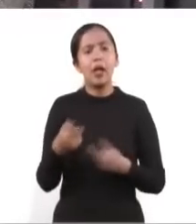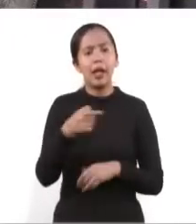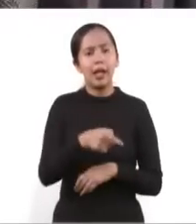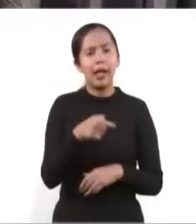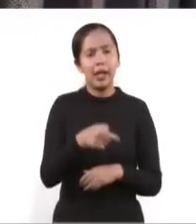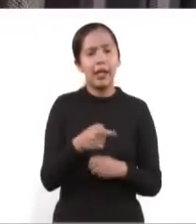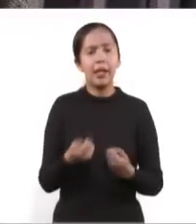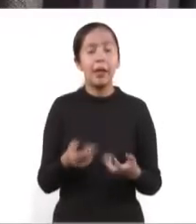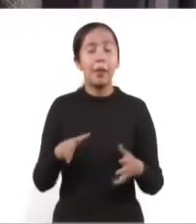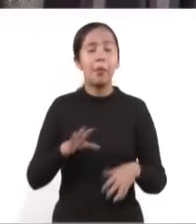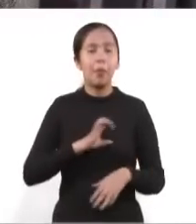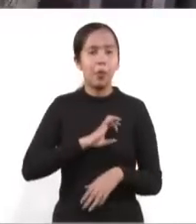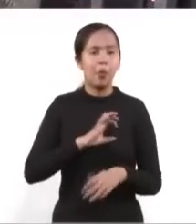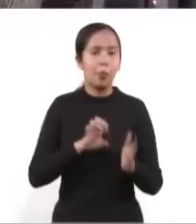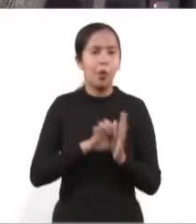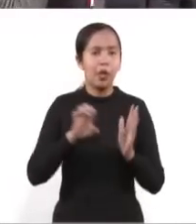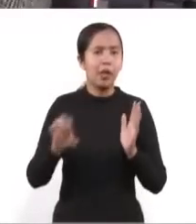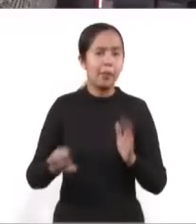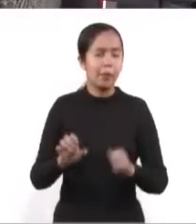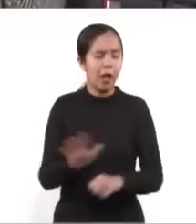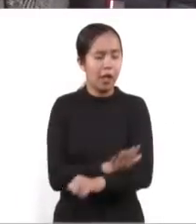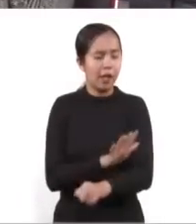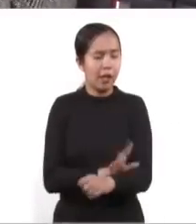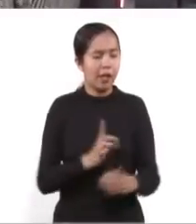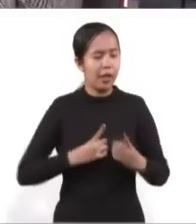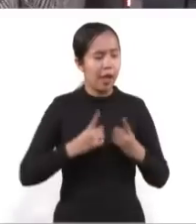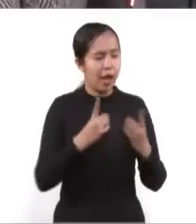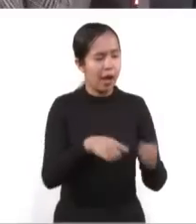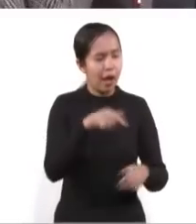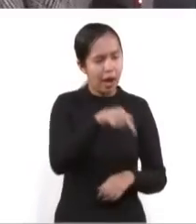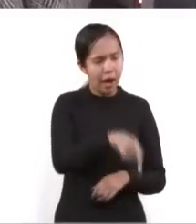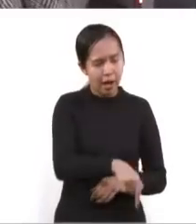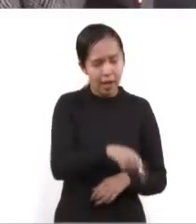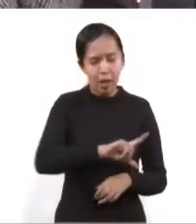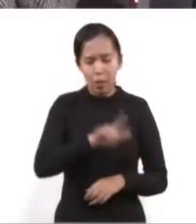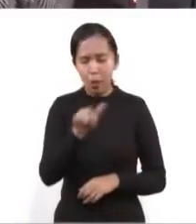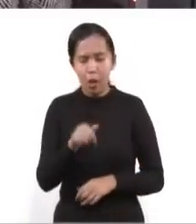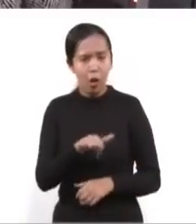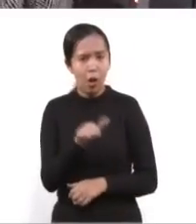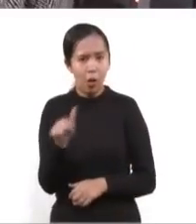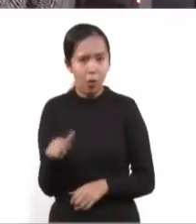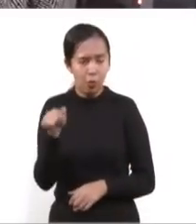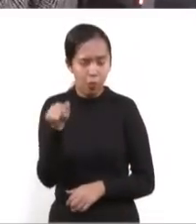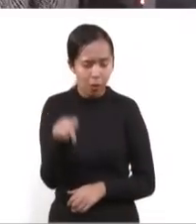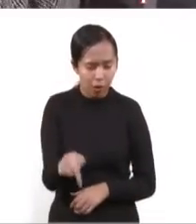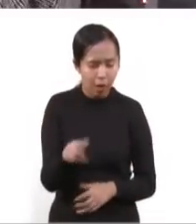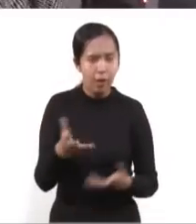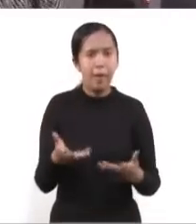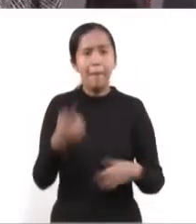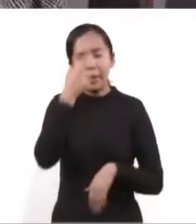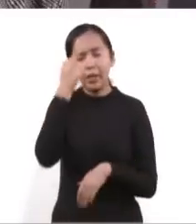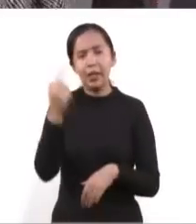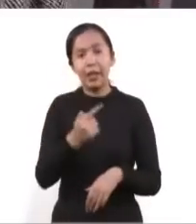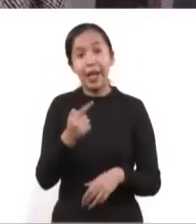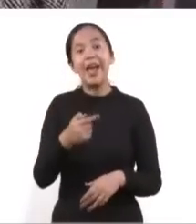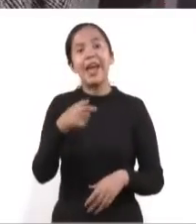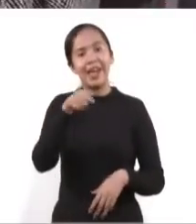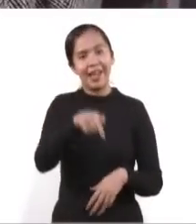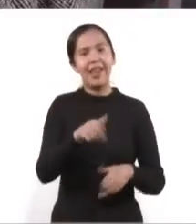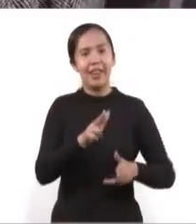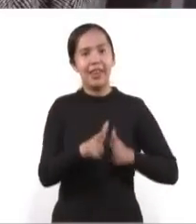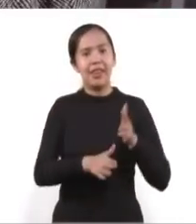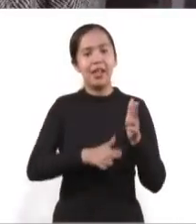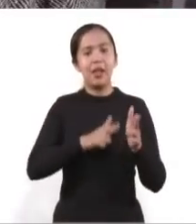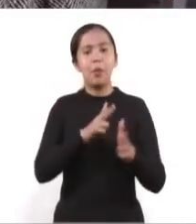sale, alimenta un tramo, luego se tercia con otro, de manera que en algún momento se pueda operar el tren en